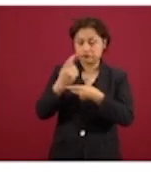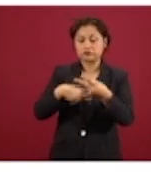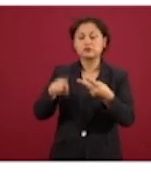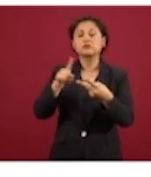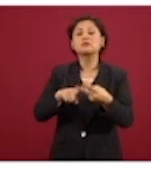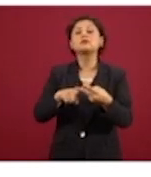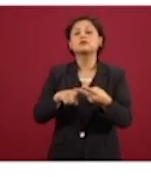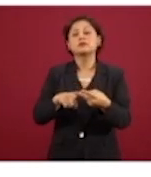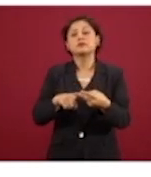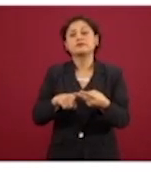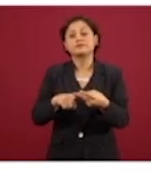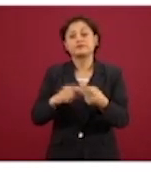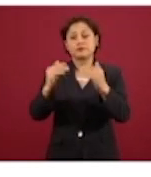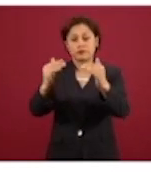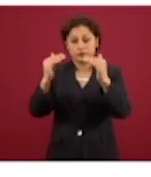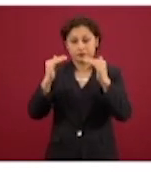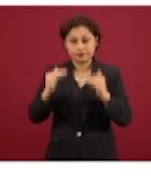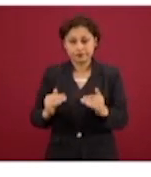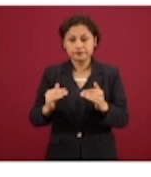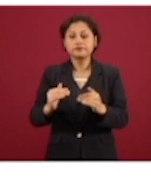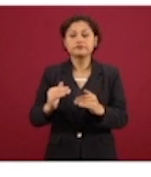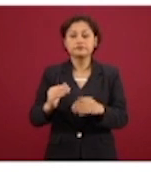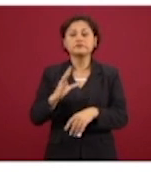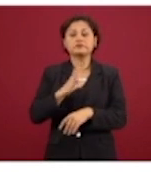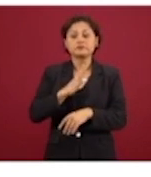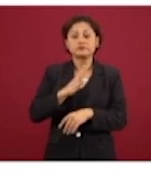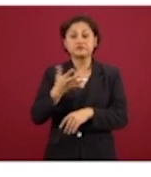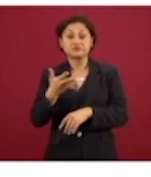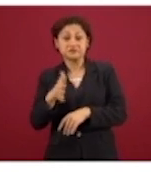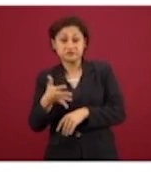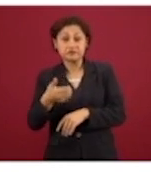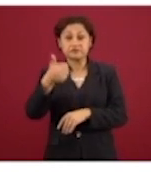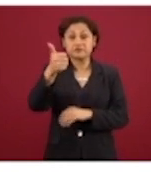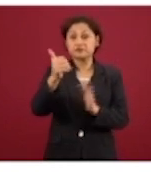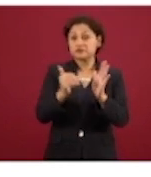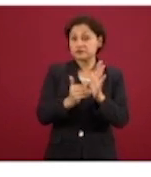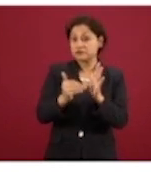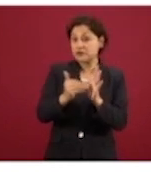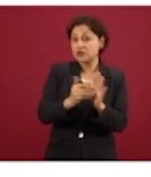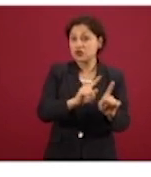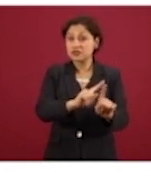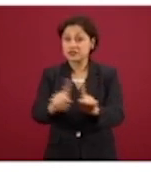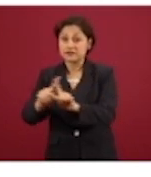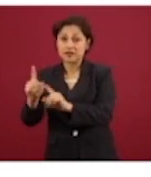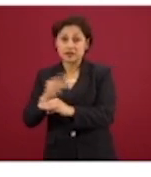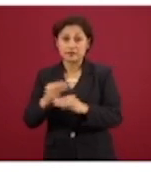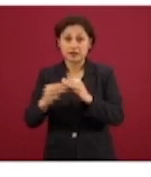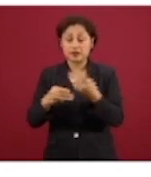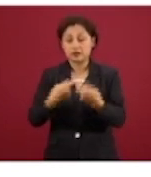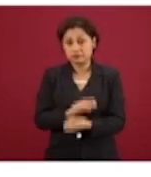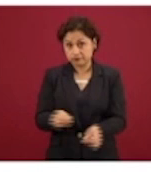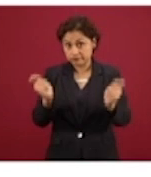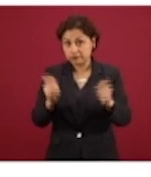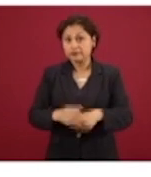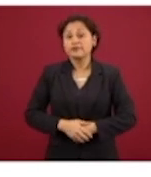renglón, donde tenemos la expectativa de casi 6 millones de equipos